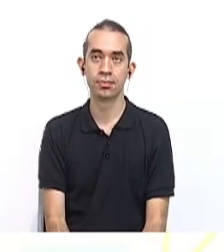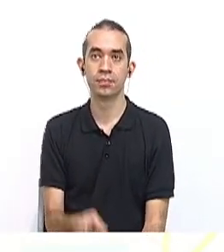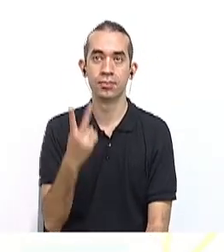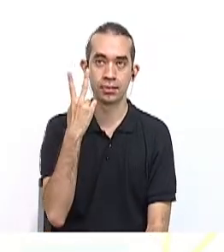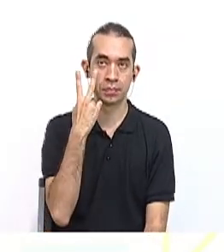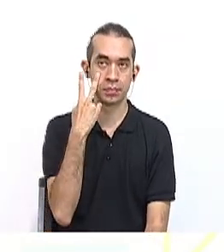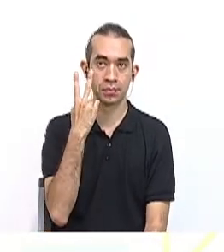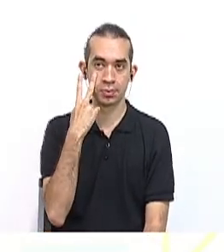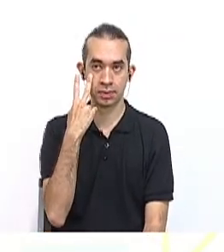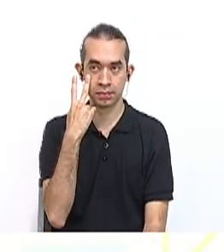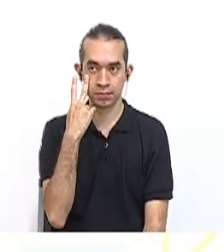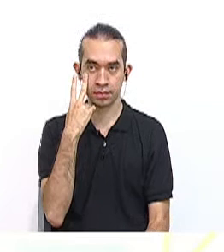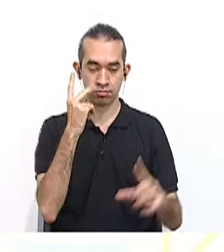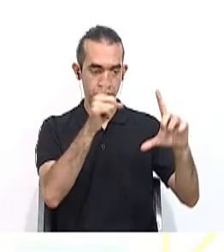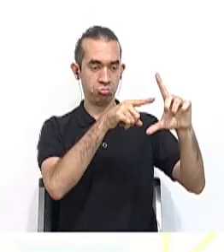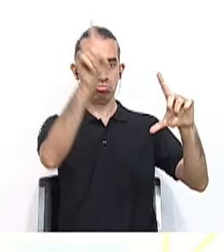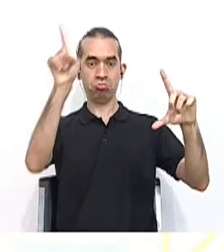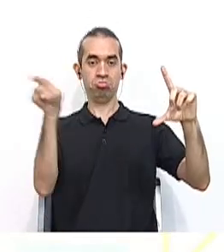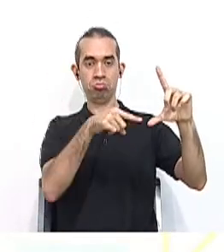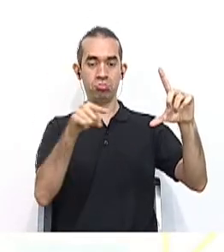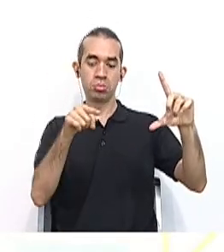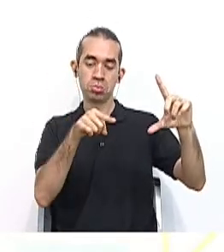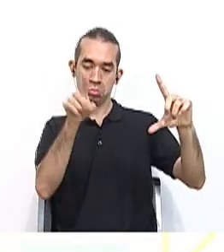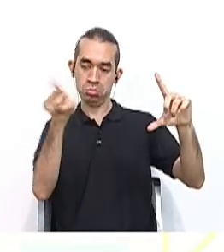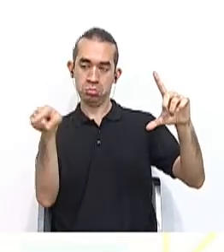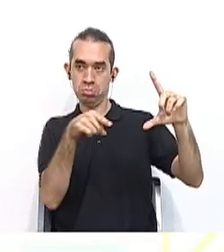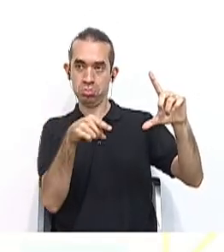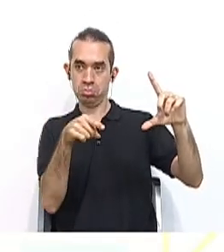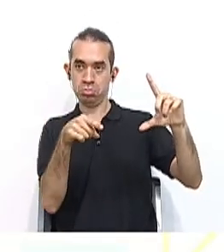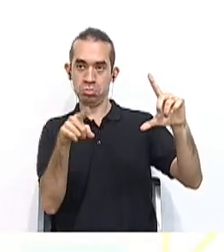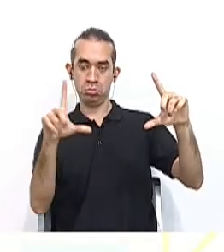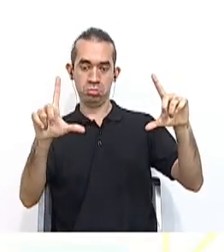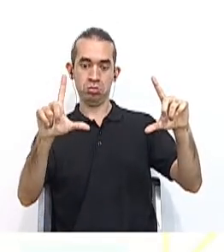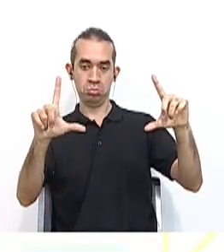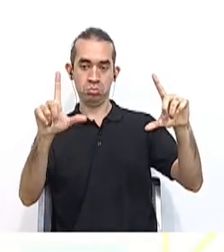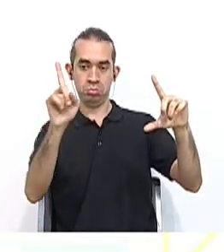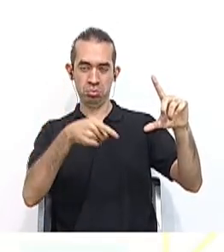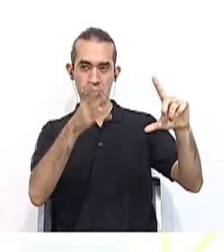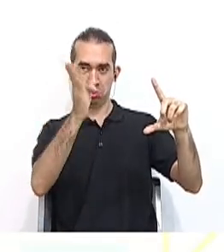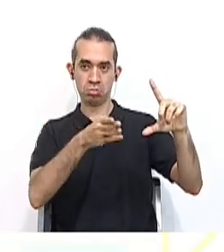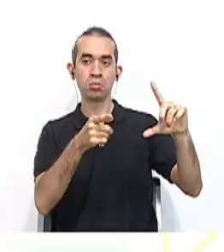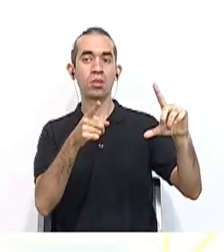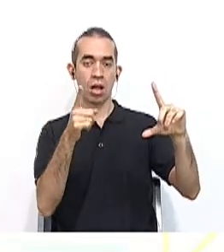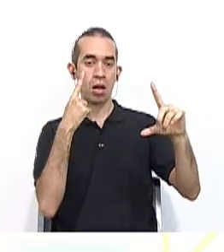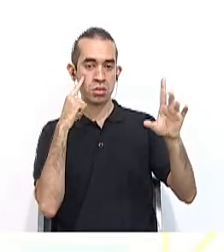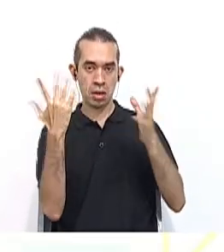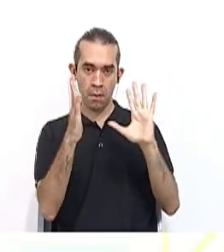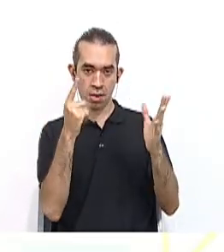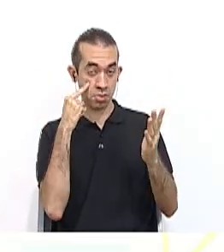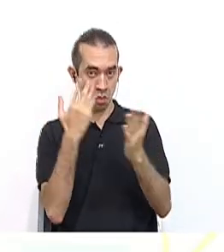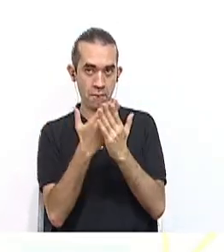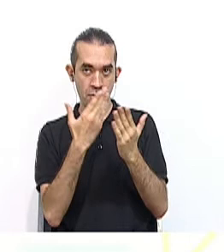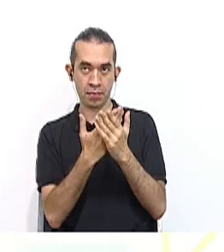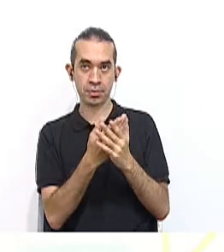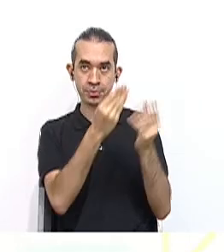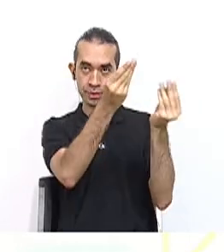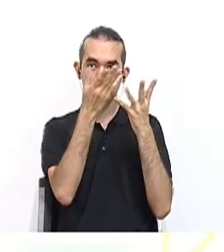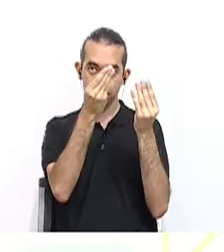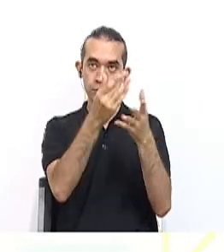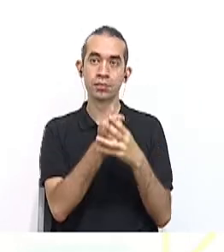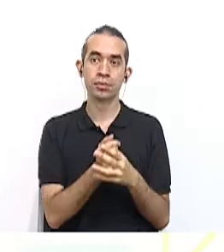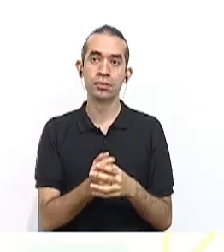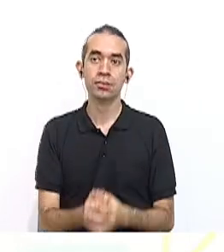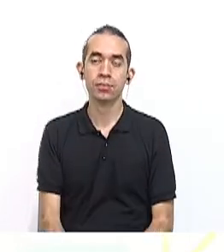Veamos, tenemos 2 triángulos y vamos a comprobar que ellos son semejantes. En la información me dicen que